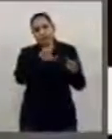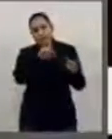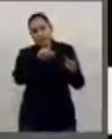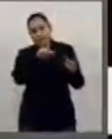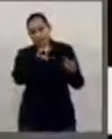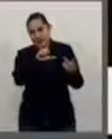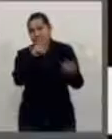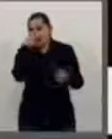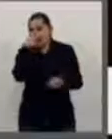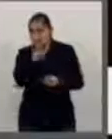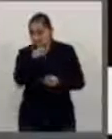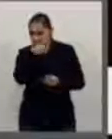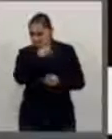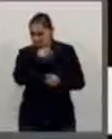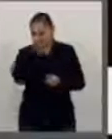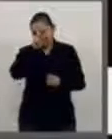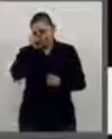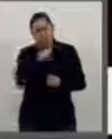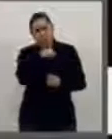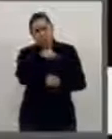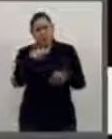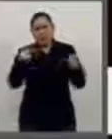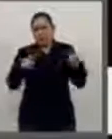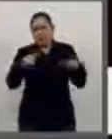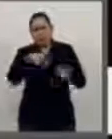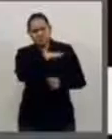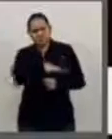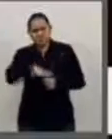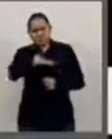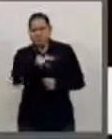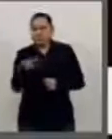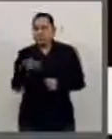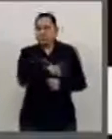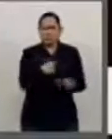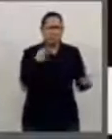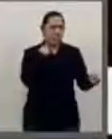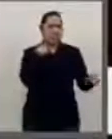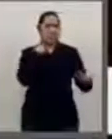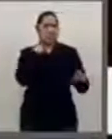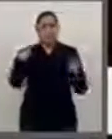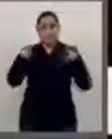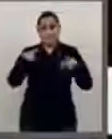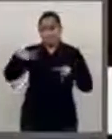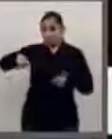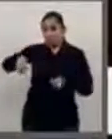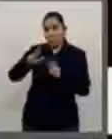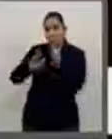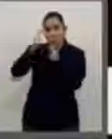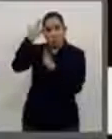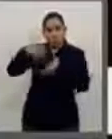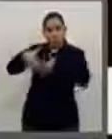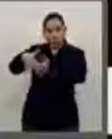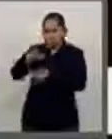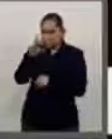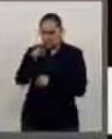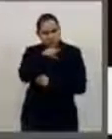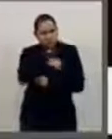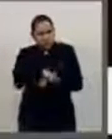han matado al pueblo. No eran obreros perpetrados en la huelga, eran mujeres y